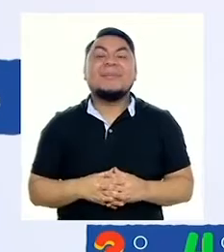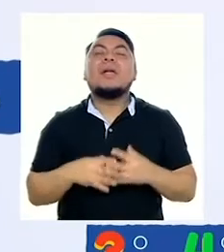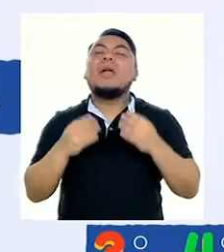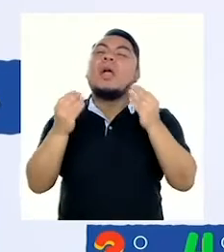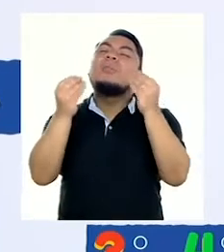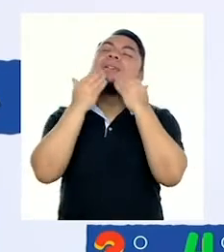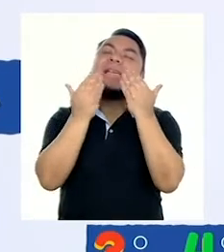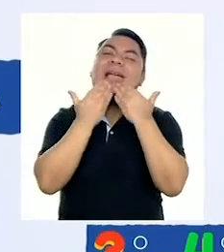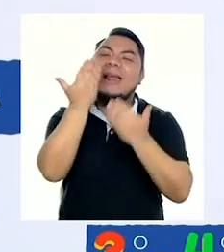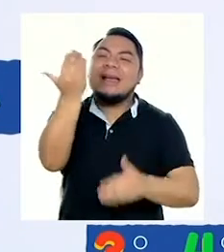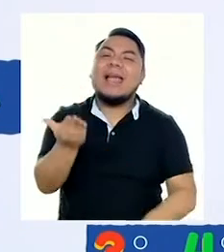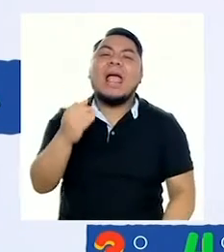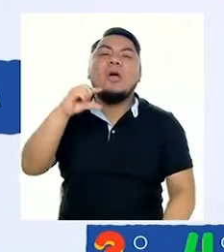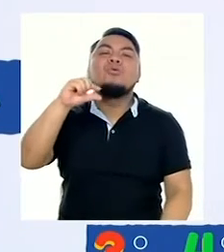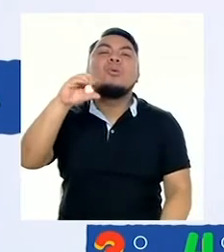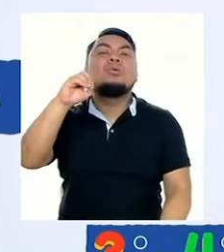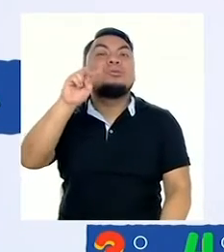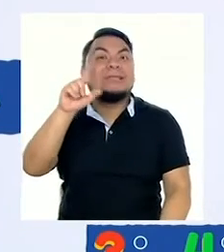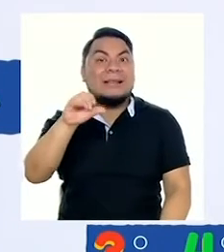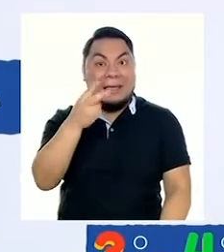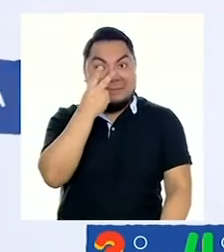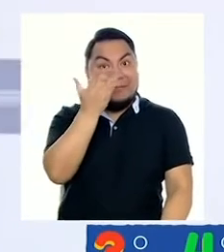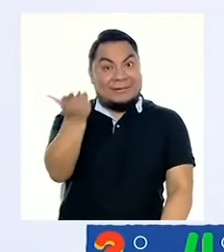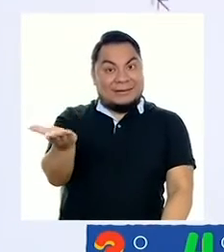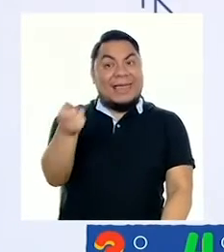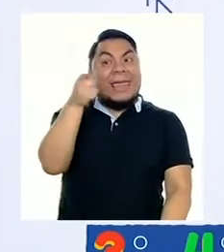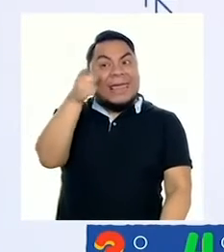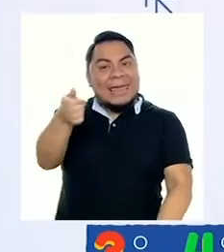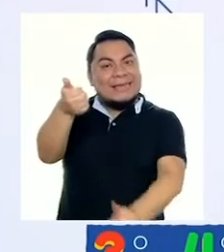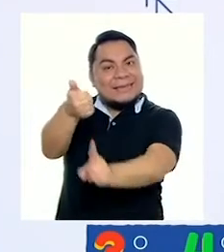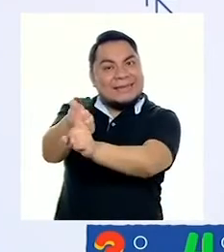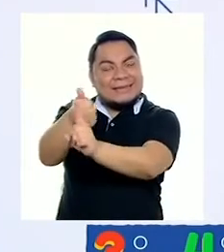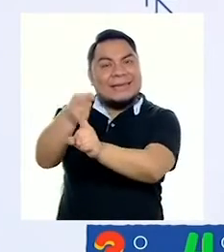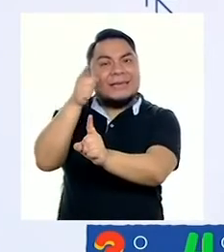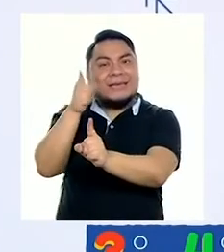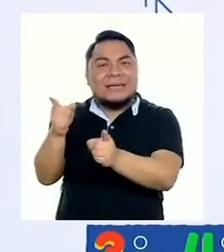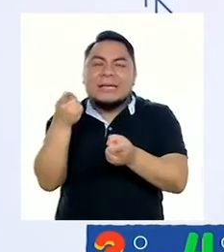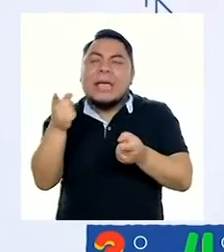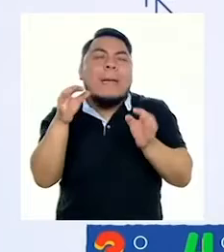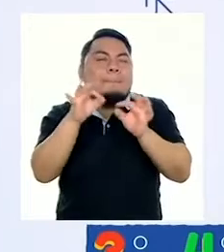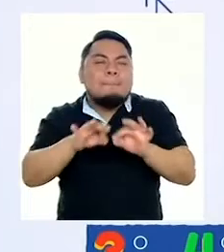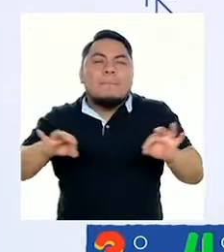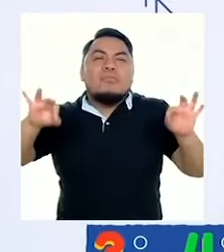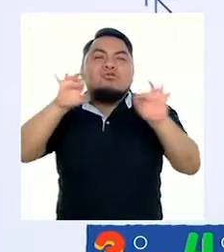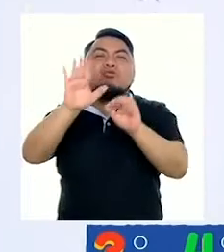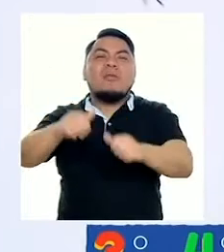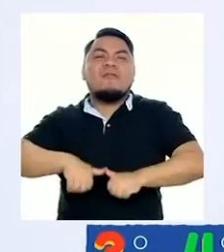Muchas gracias, Gonzalo. Como hemos visto, Gonzalo identificó los datos más